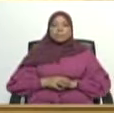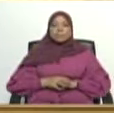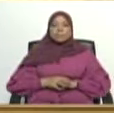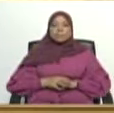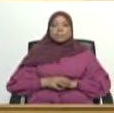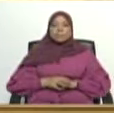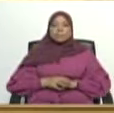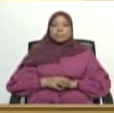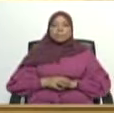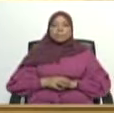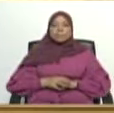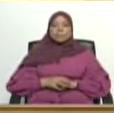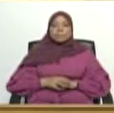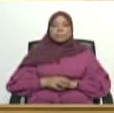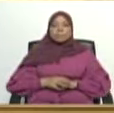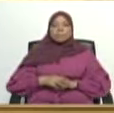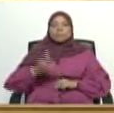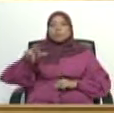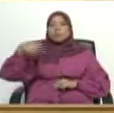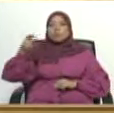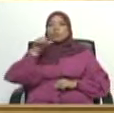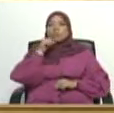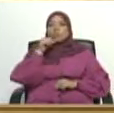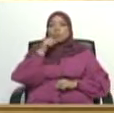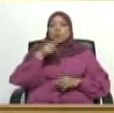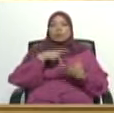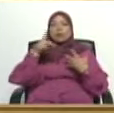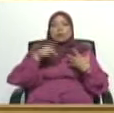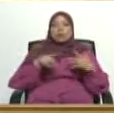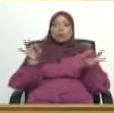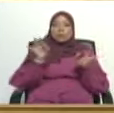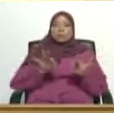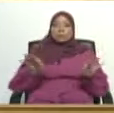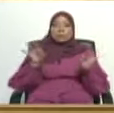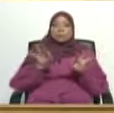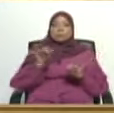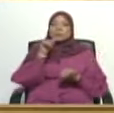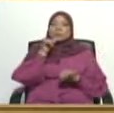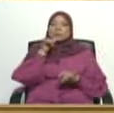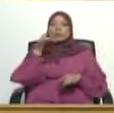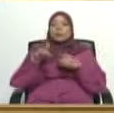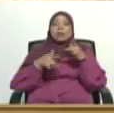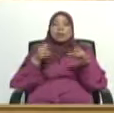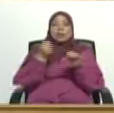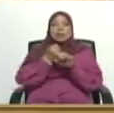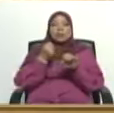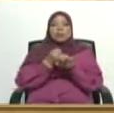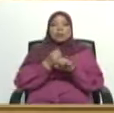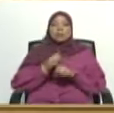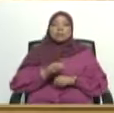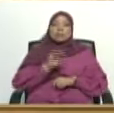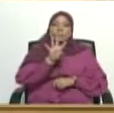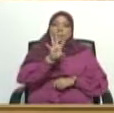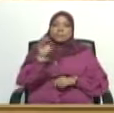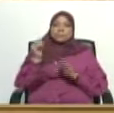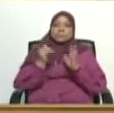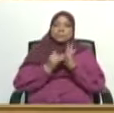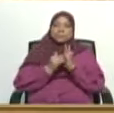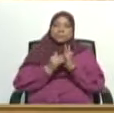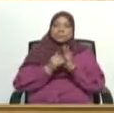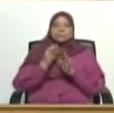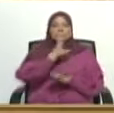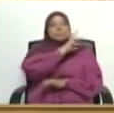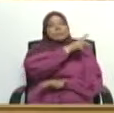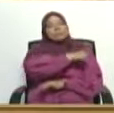No les extrañe un Premio Nobel de la Paz a quien ha asesinado más de 40.000 palestinos